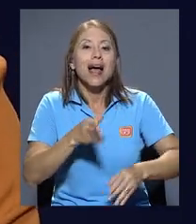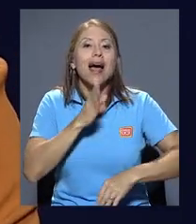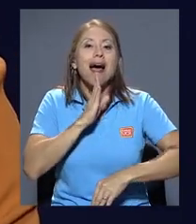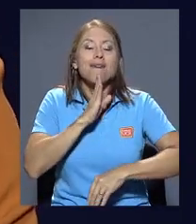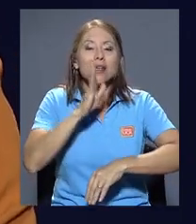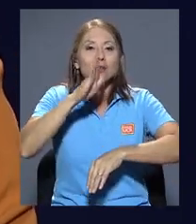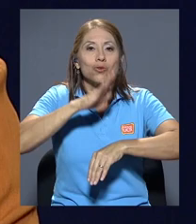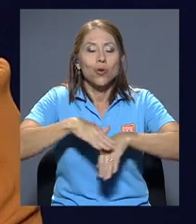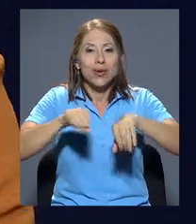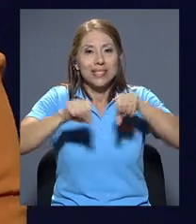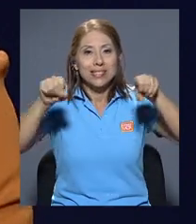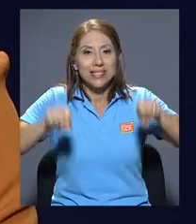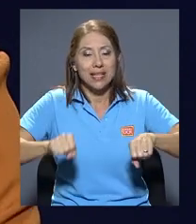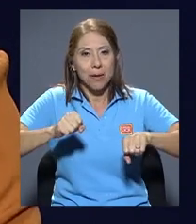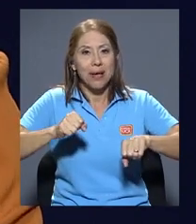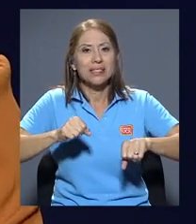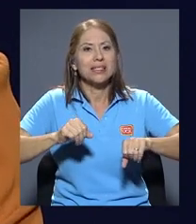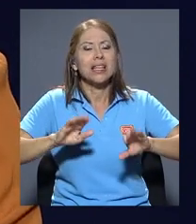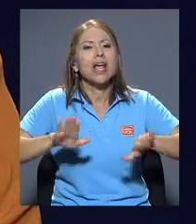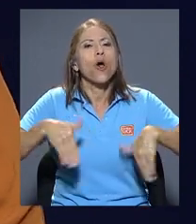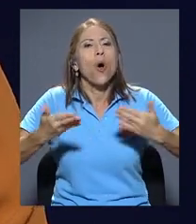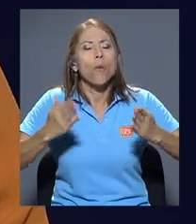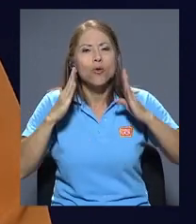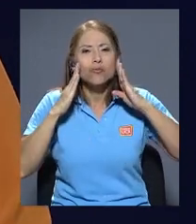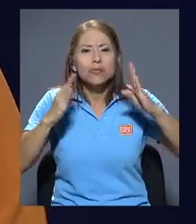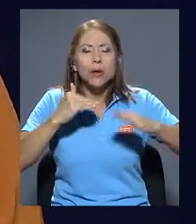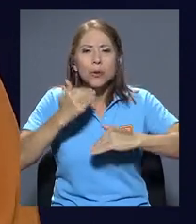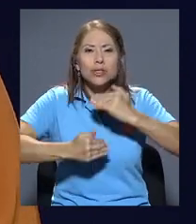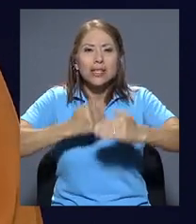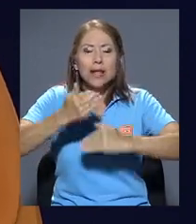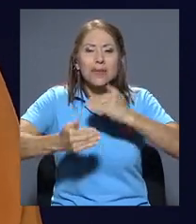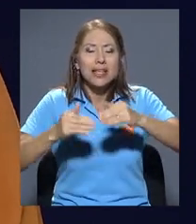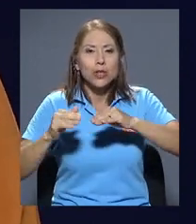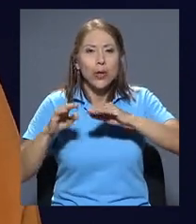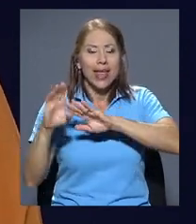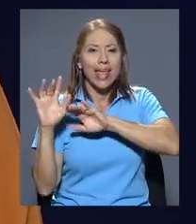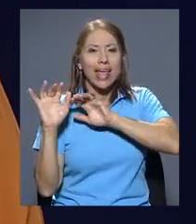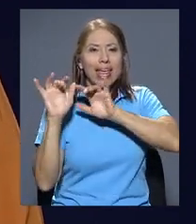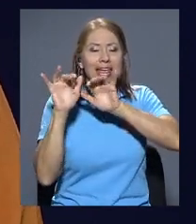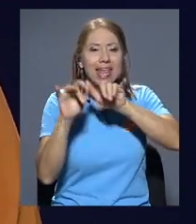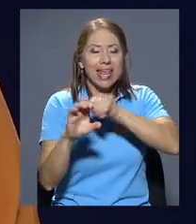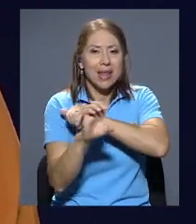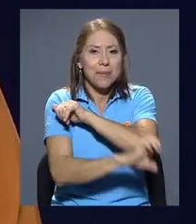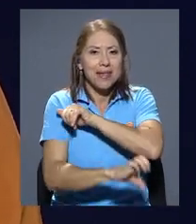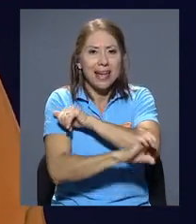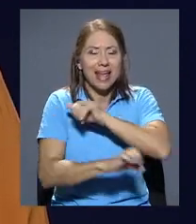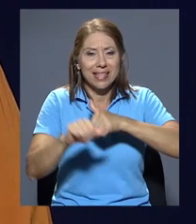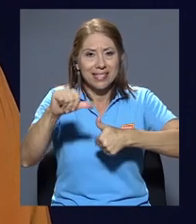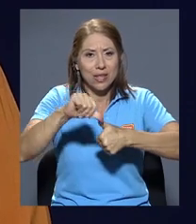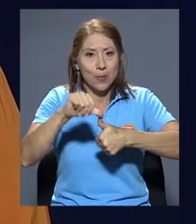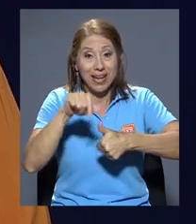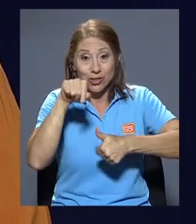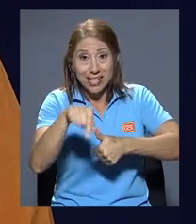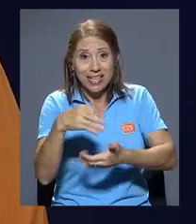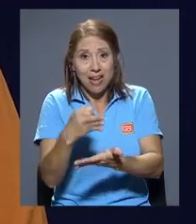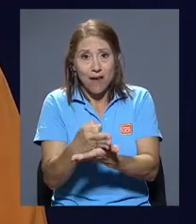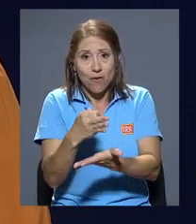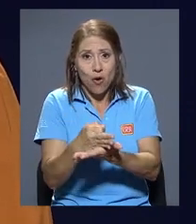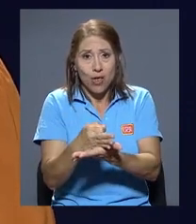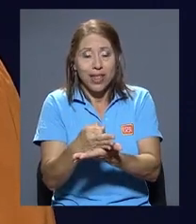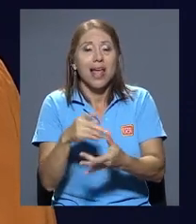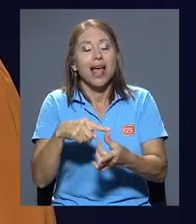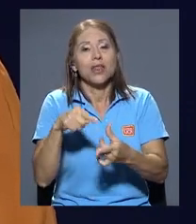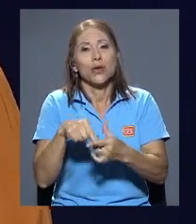de inmigrantes centroamericanos allí en la frontera. Entonces, esto siento que fue una decisión